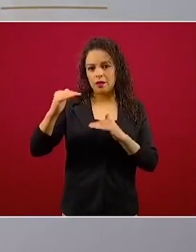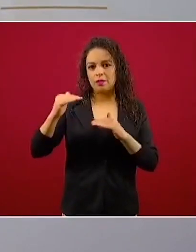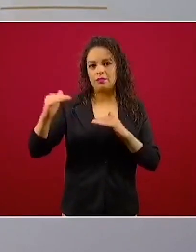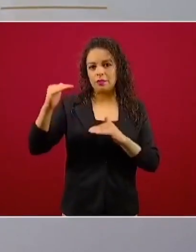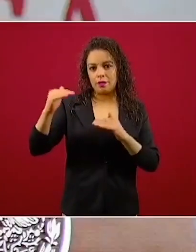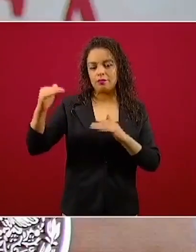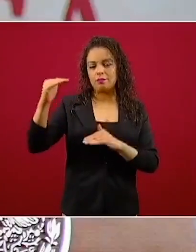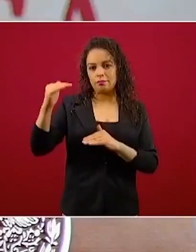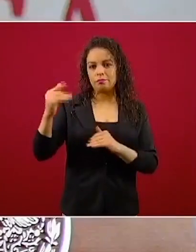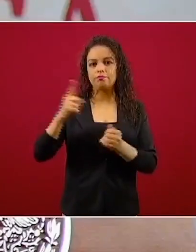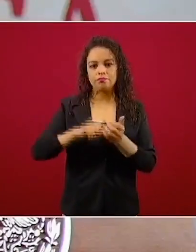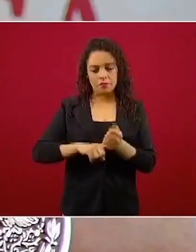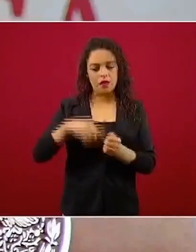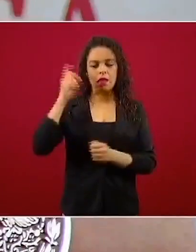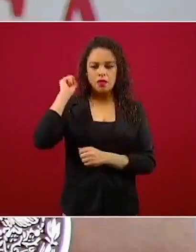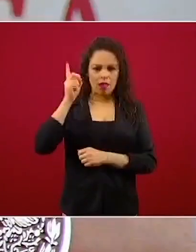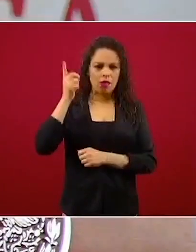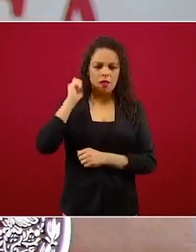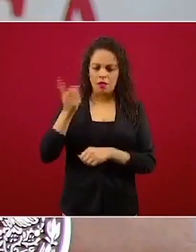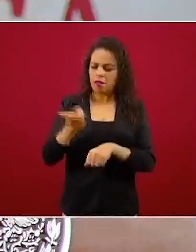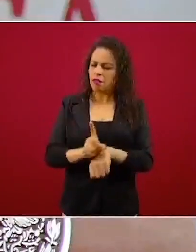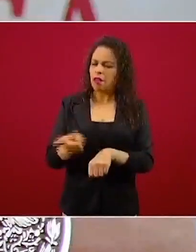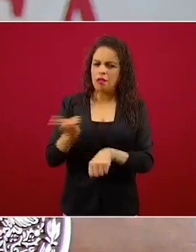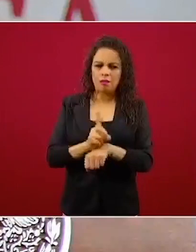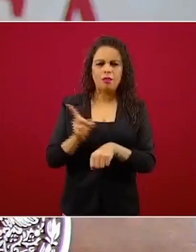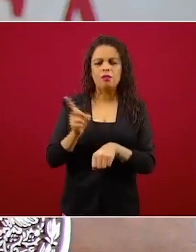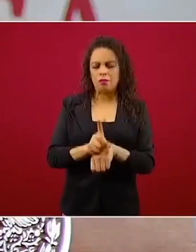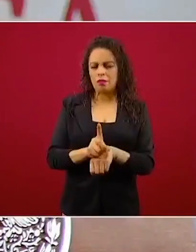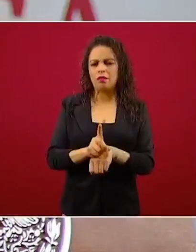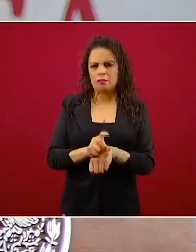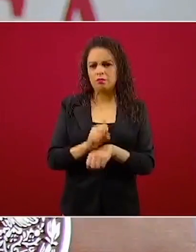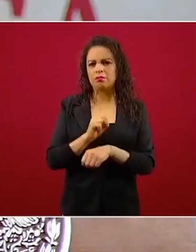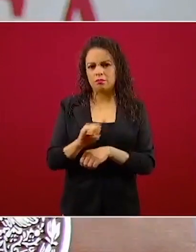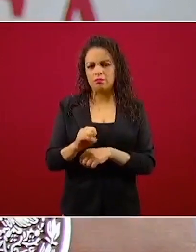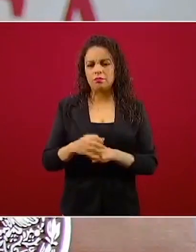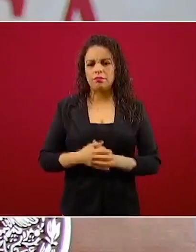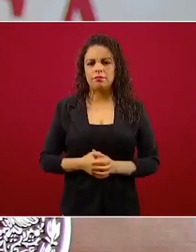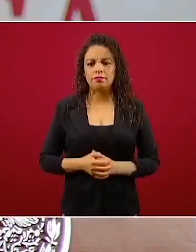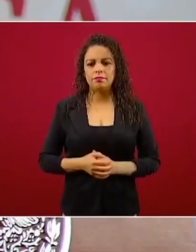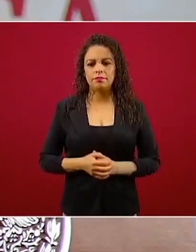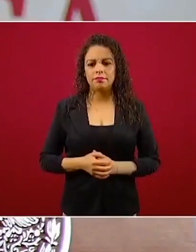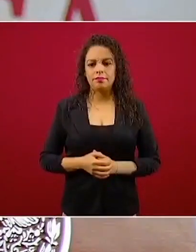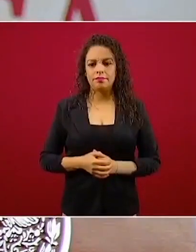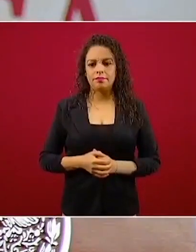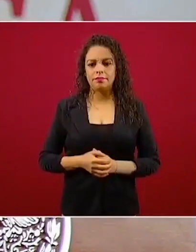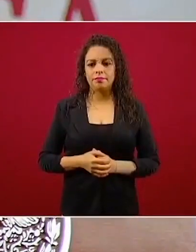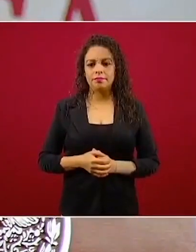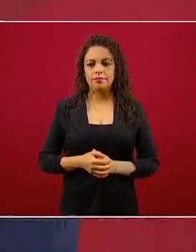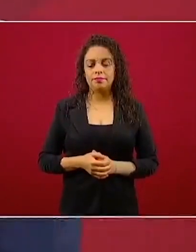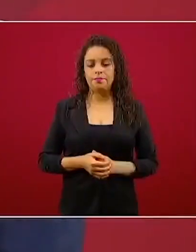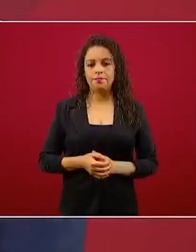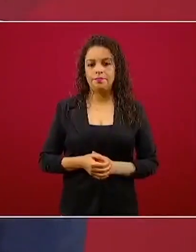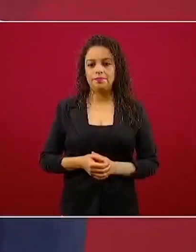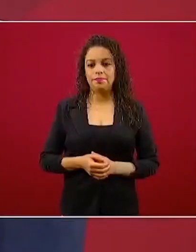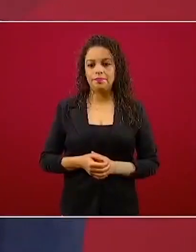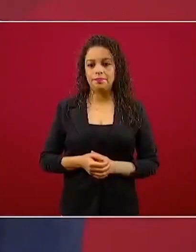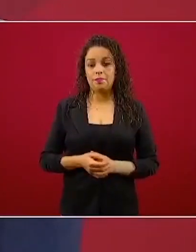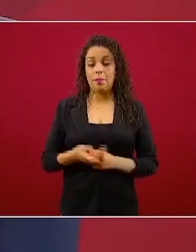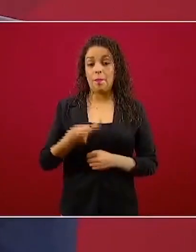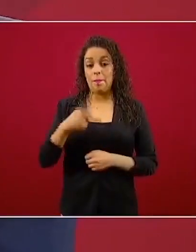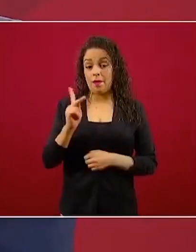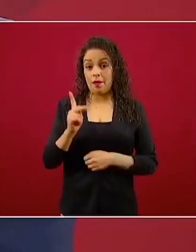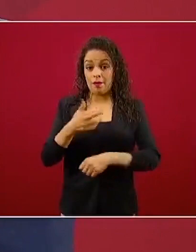y es diario. Pero no es iniciar el papeleo, no, ya la entrega,